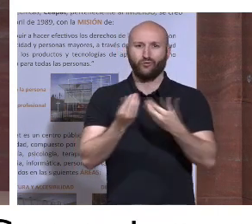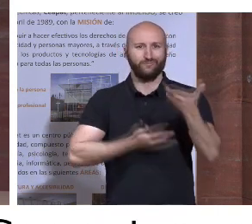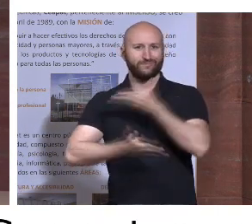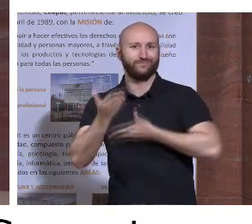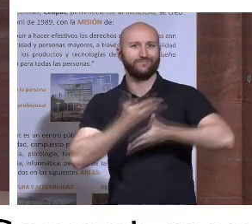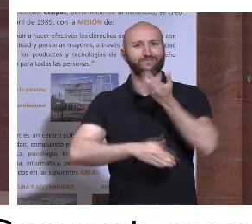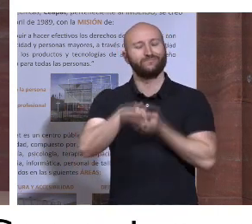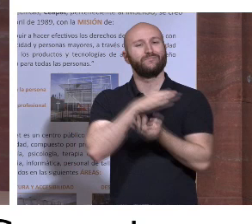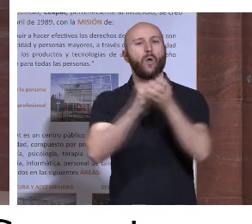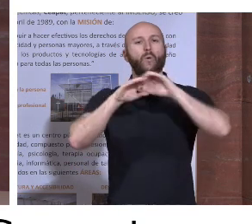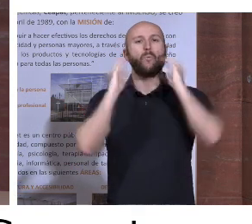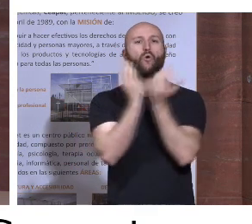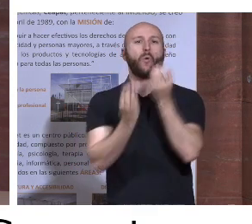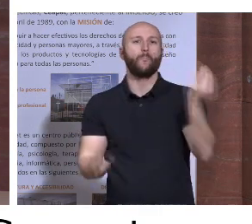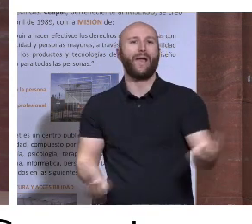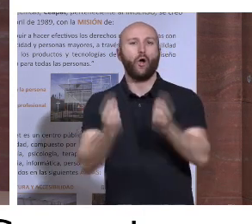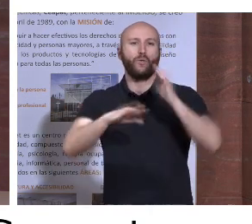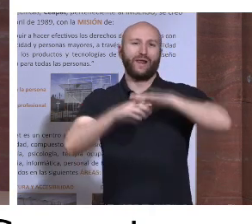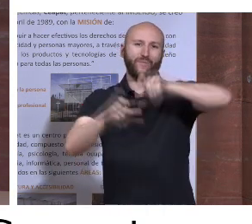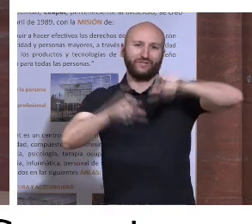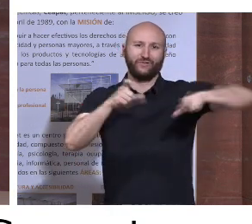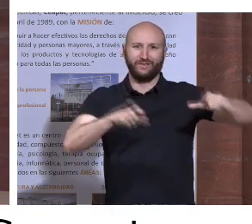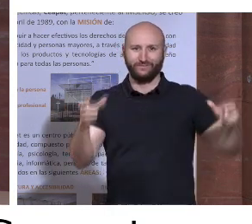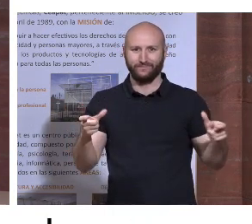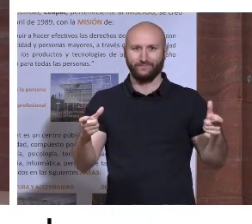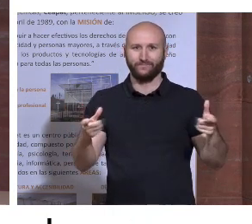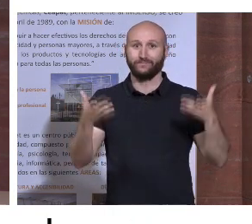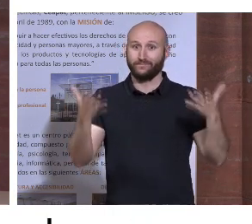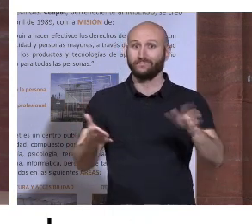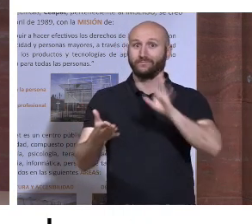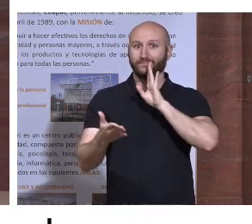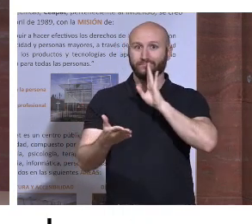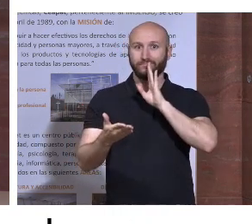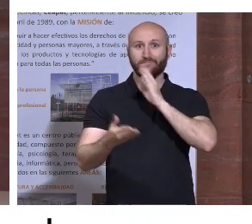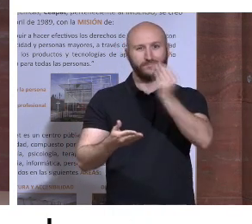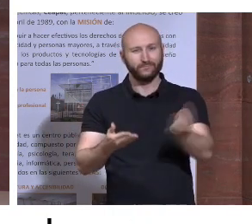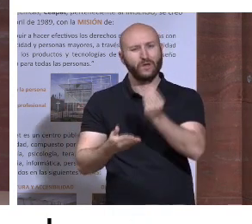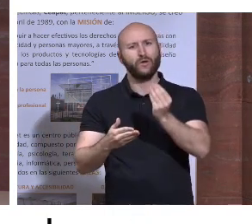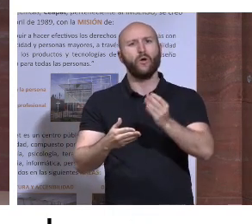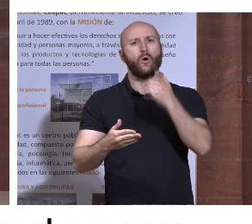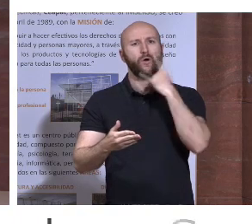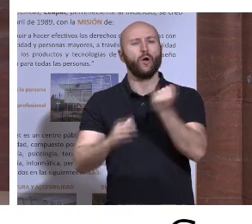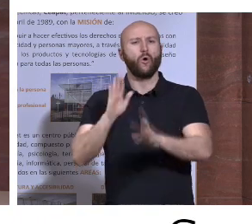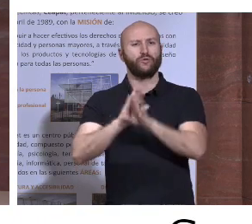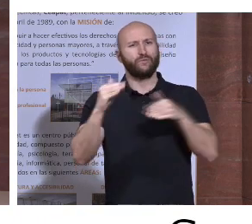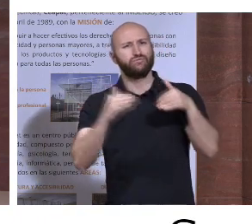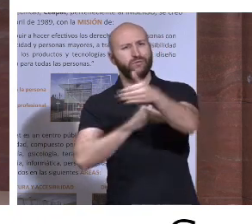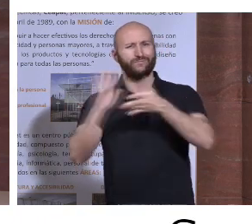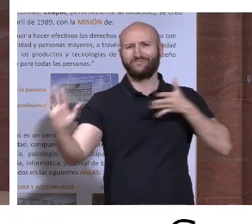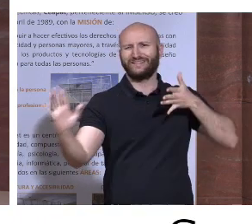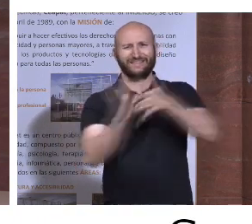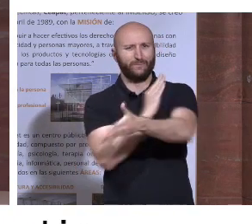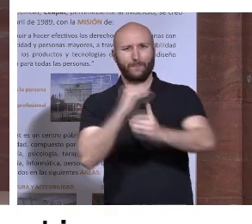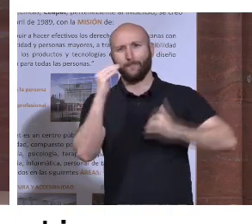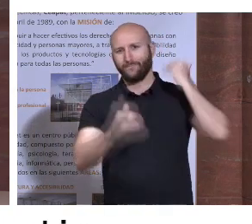un mundo mejor para todas las personas. Sea esta contribución un presente continuo hasta el infinito y más allá.